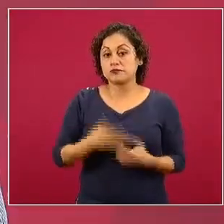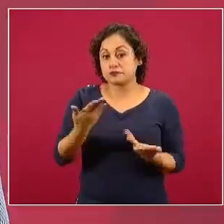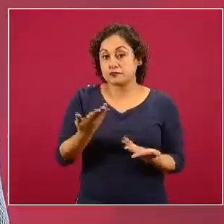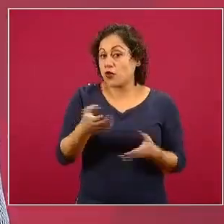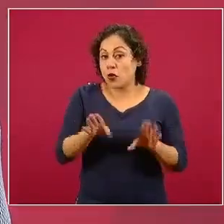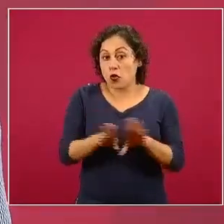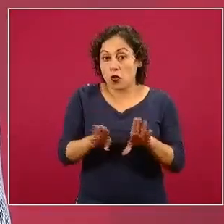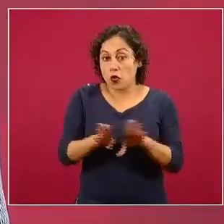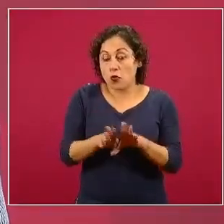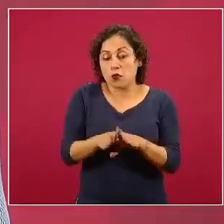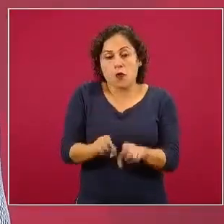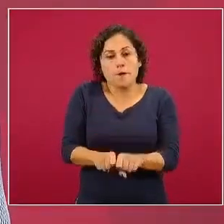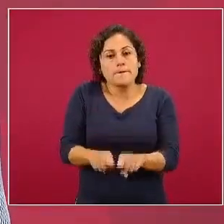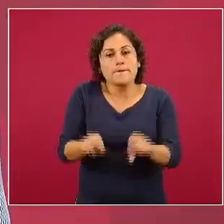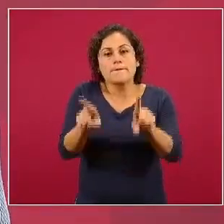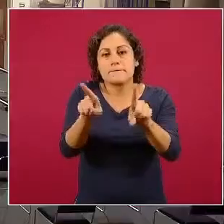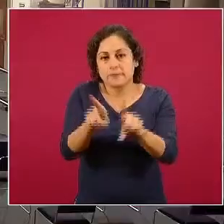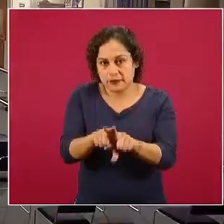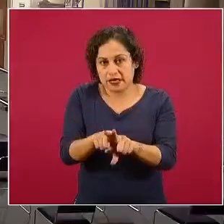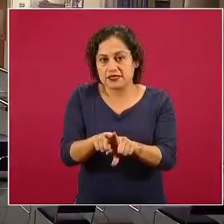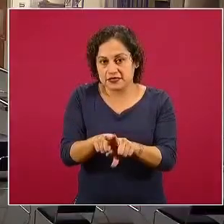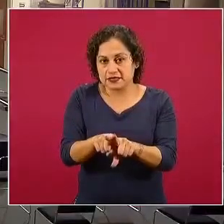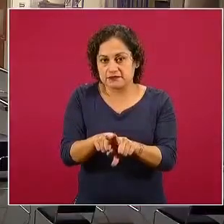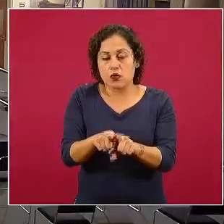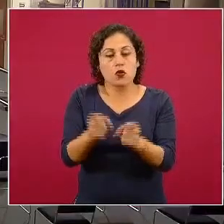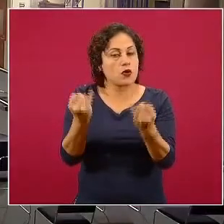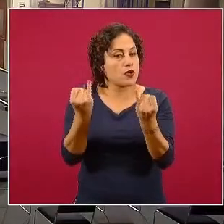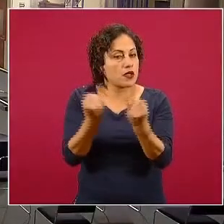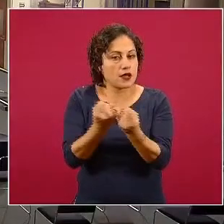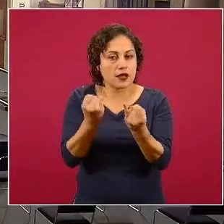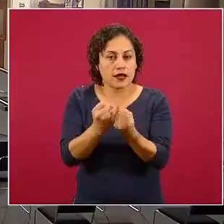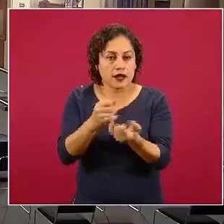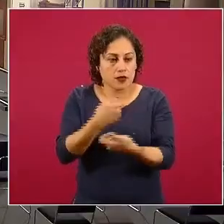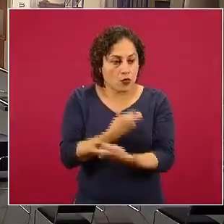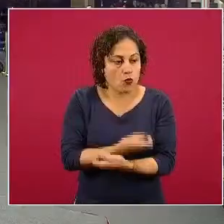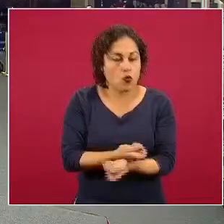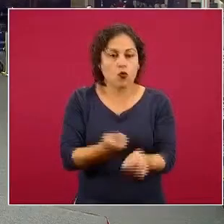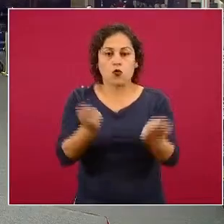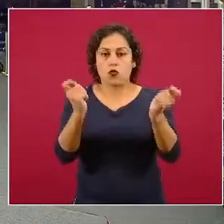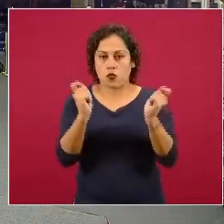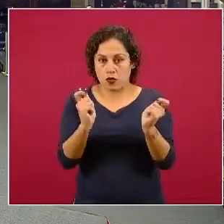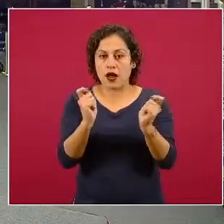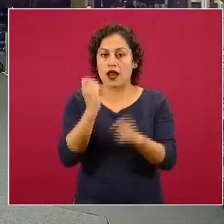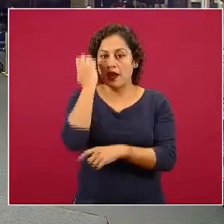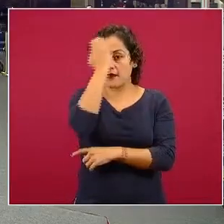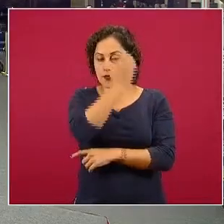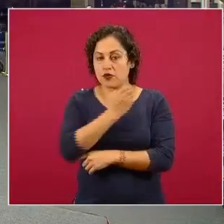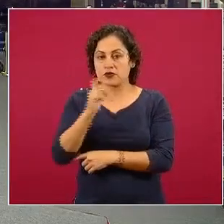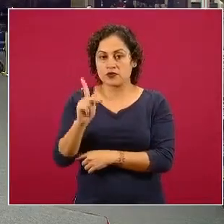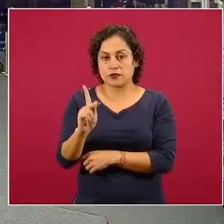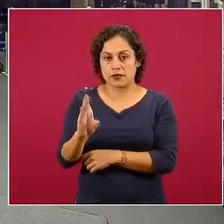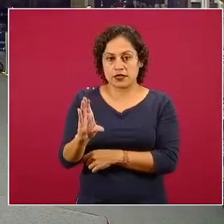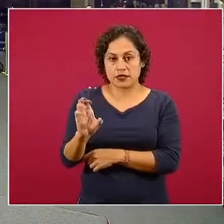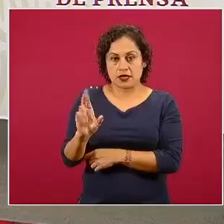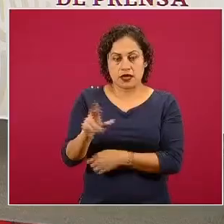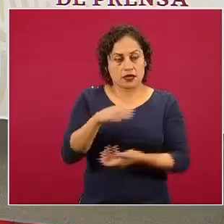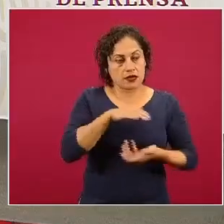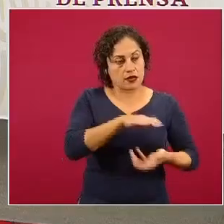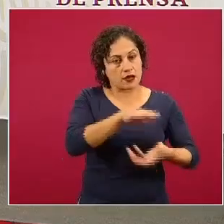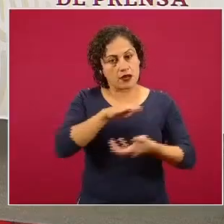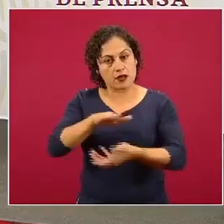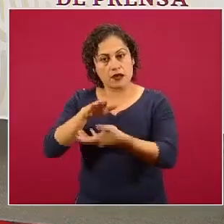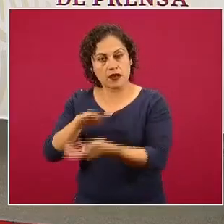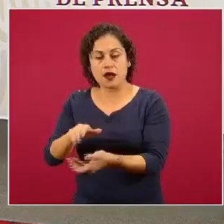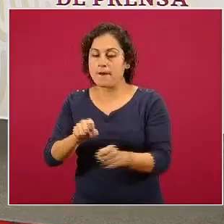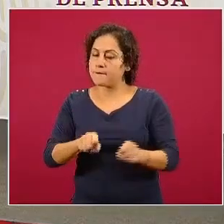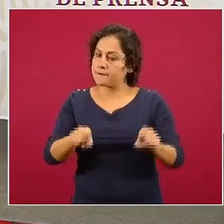la misma manera que se han repartido hasta este momento, se han distribuido, entregado las pruebas de PCR, ¿no? En donde el INDRE mantiene